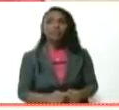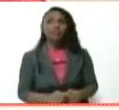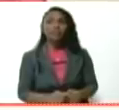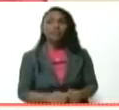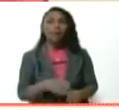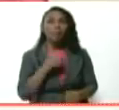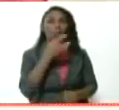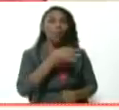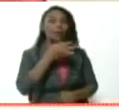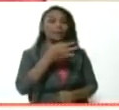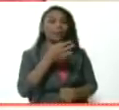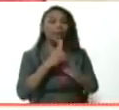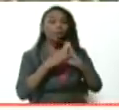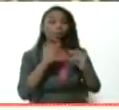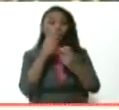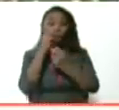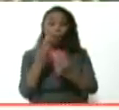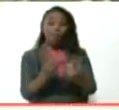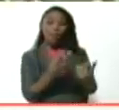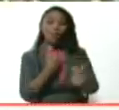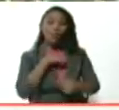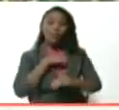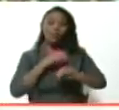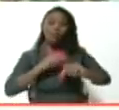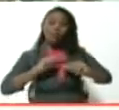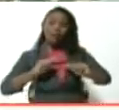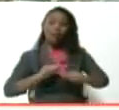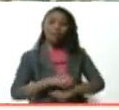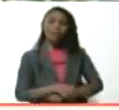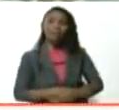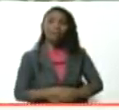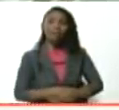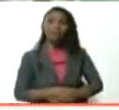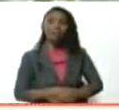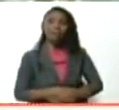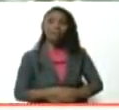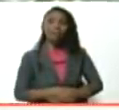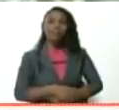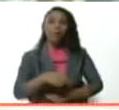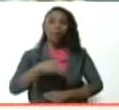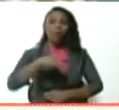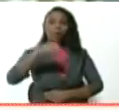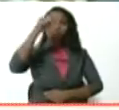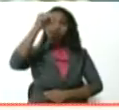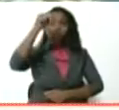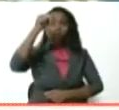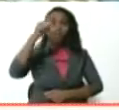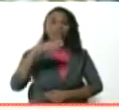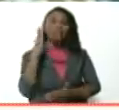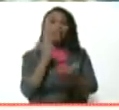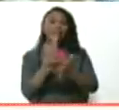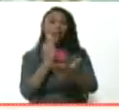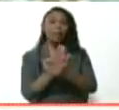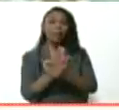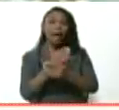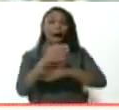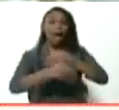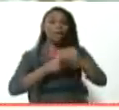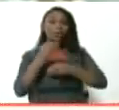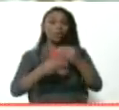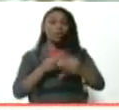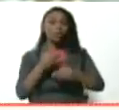Buenas tardes a todos, bienvenidos a nuestra tierra. Buenas tardes. En Norteamérica, capitán, siempre ha sido reaccionaria